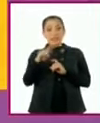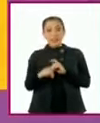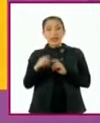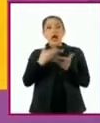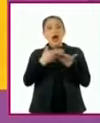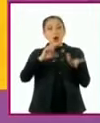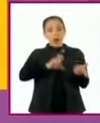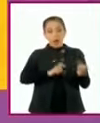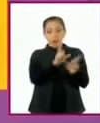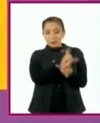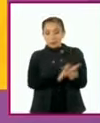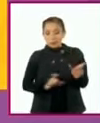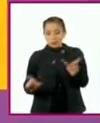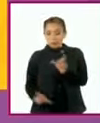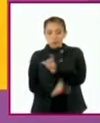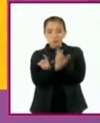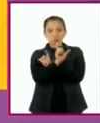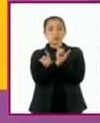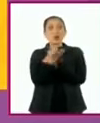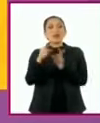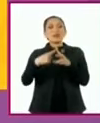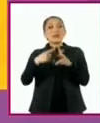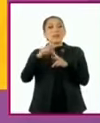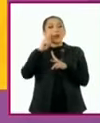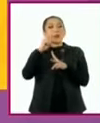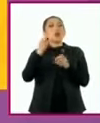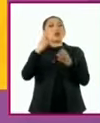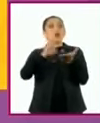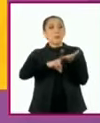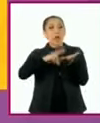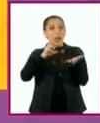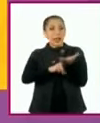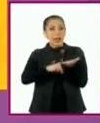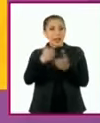las divisiones para determinar su valor numérico.